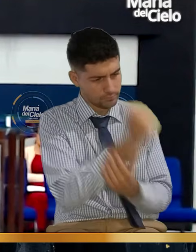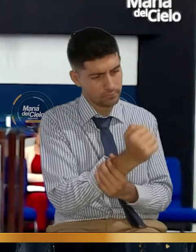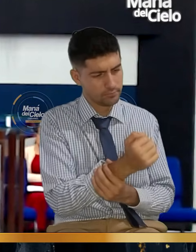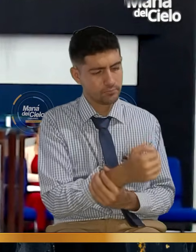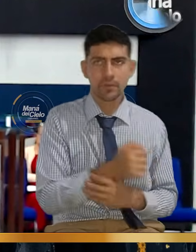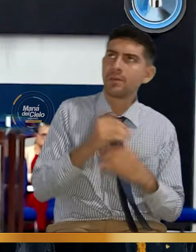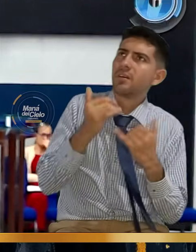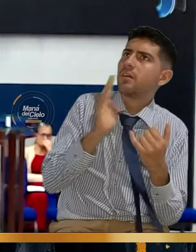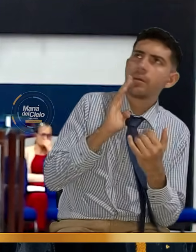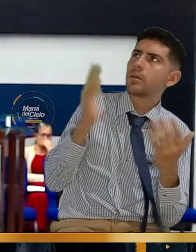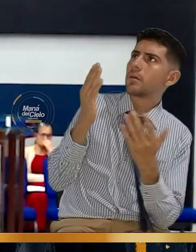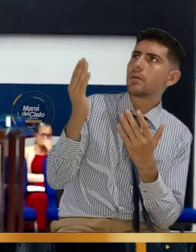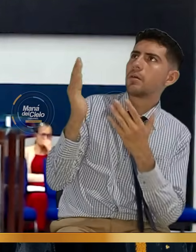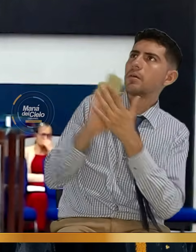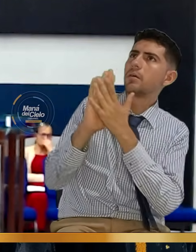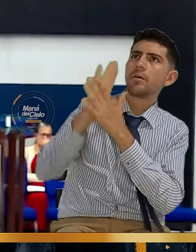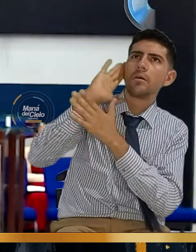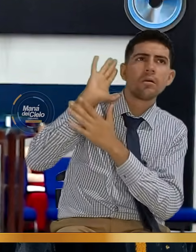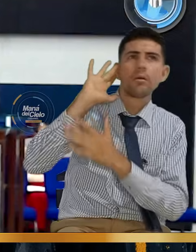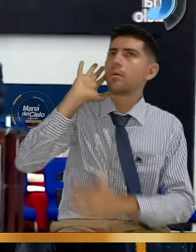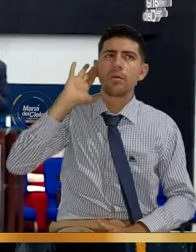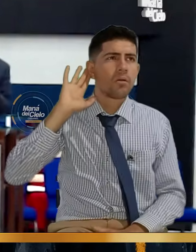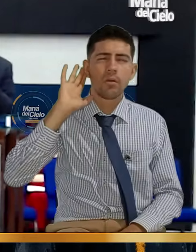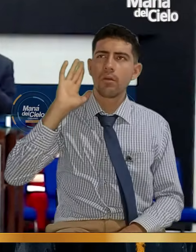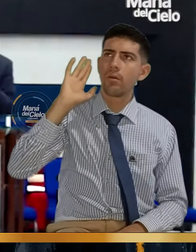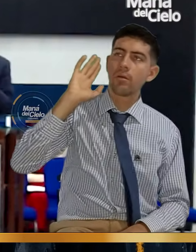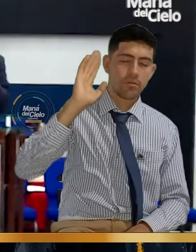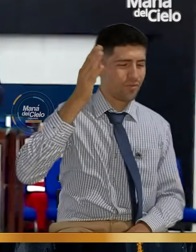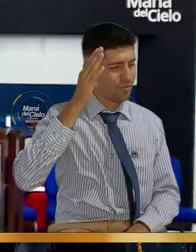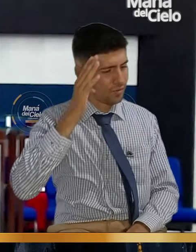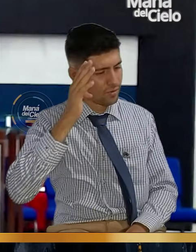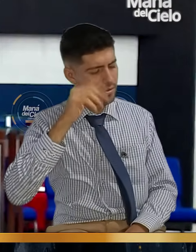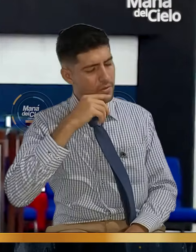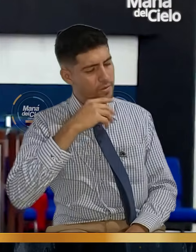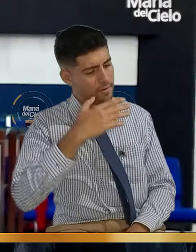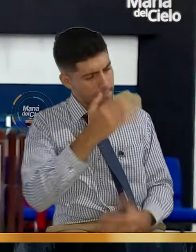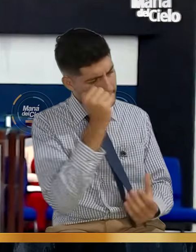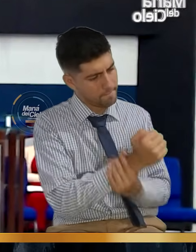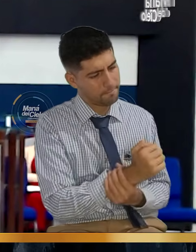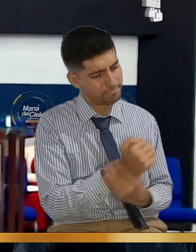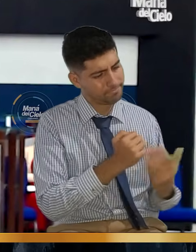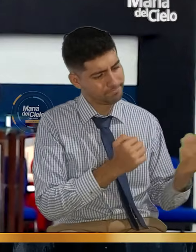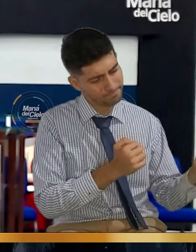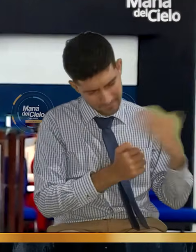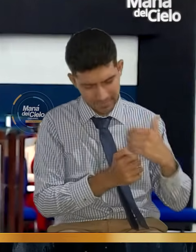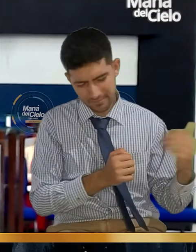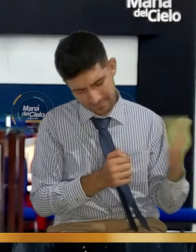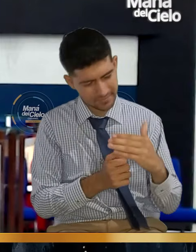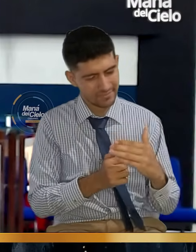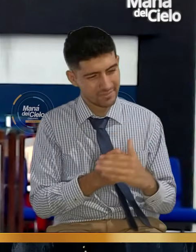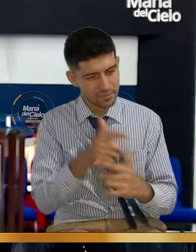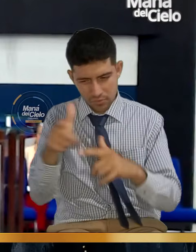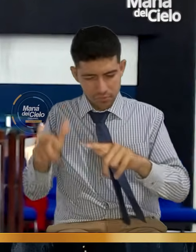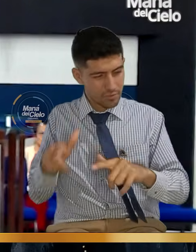este Cristo, del cual dan testimonio estas escrituras, lo que promete lo cumple. Lo que promete